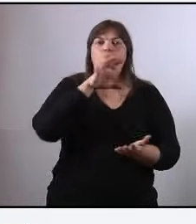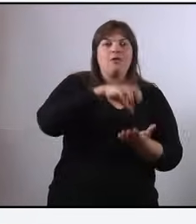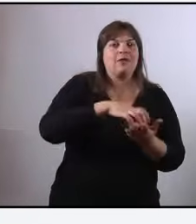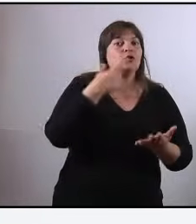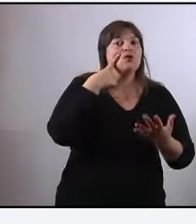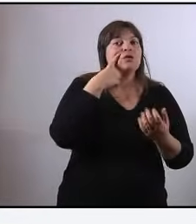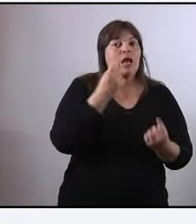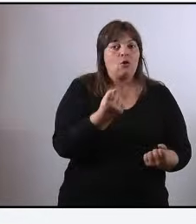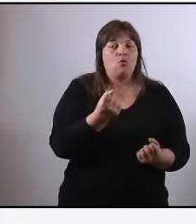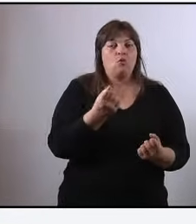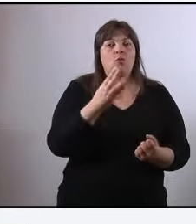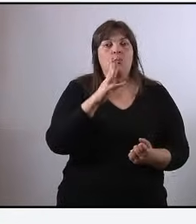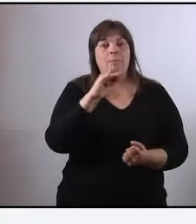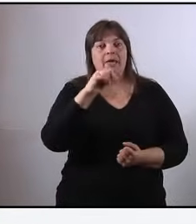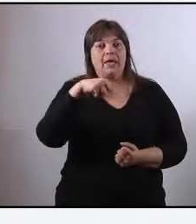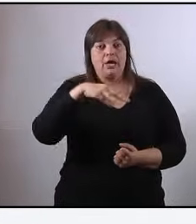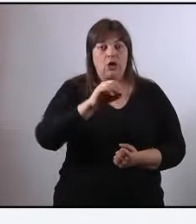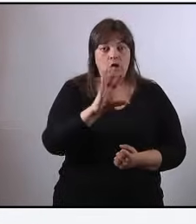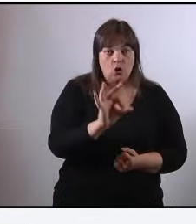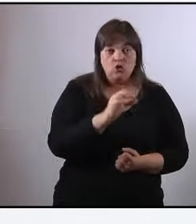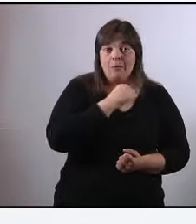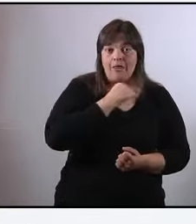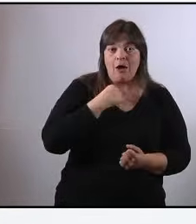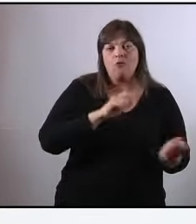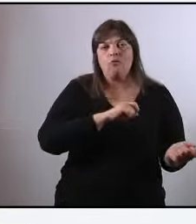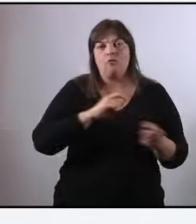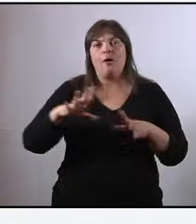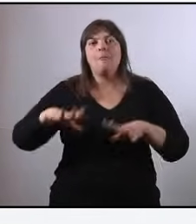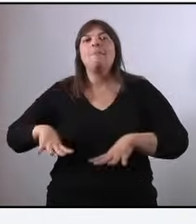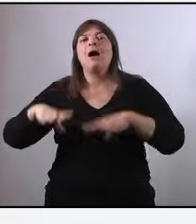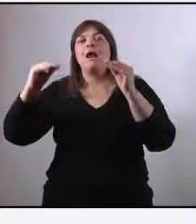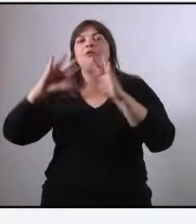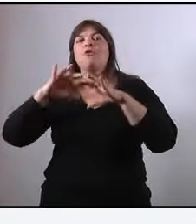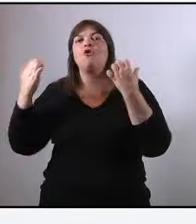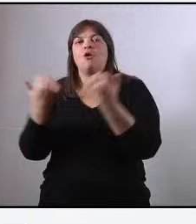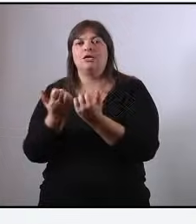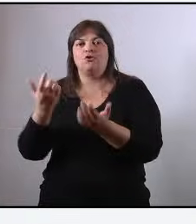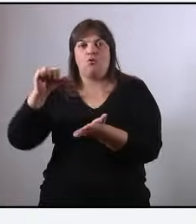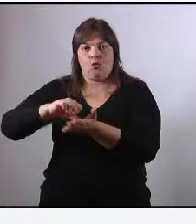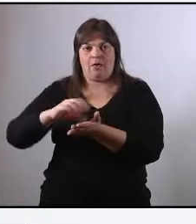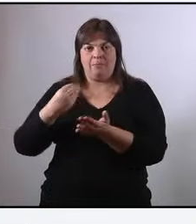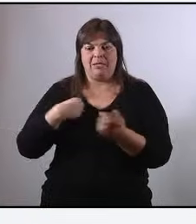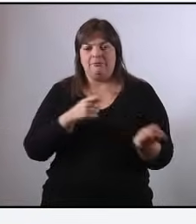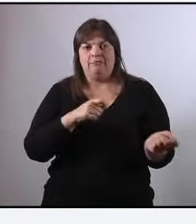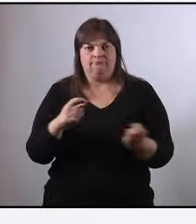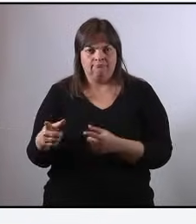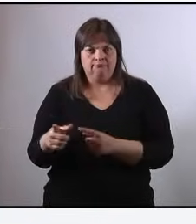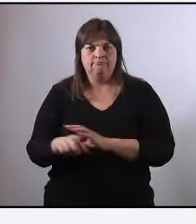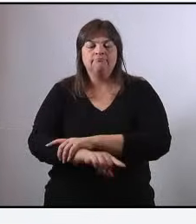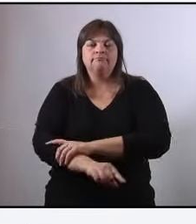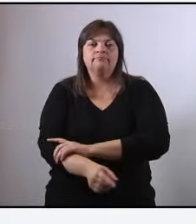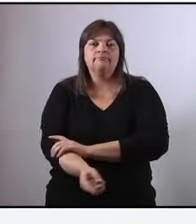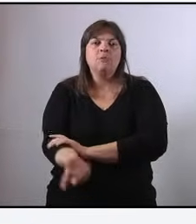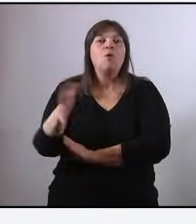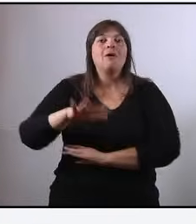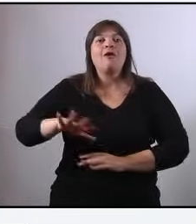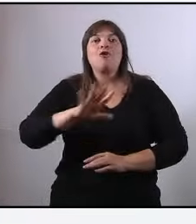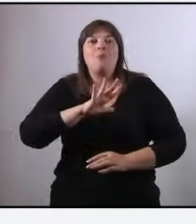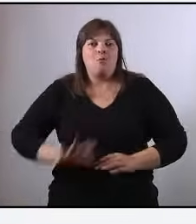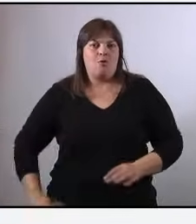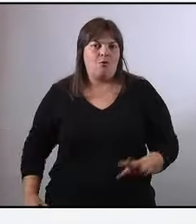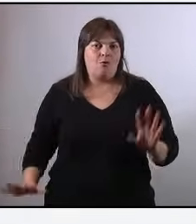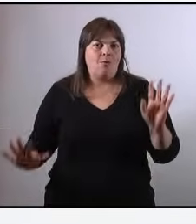Los Pinos de Badajoz al Palacio de Congresos de la ciudad. Saben bien que será una ubicación